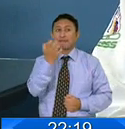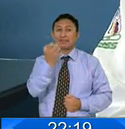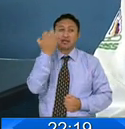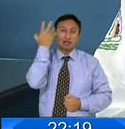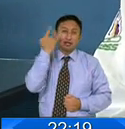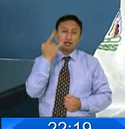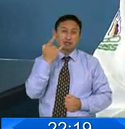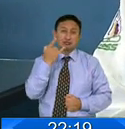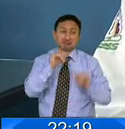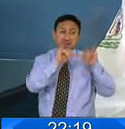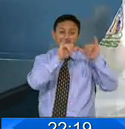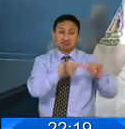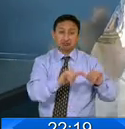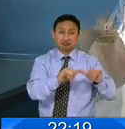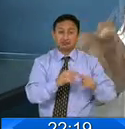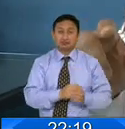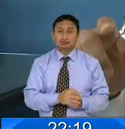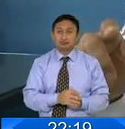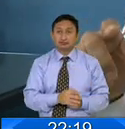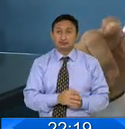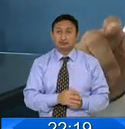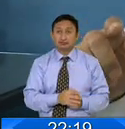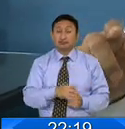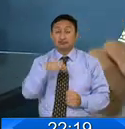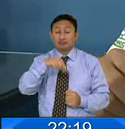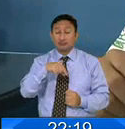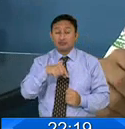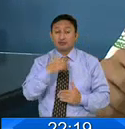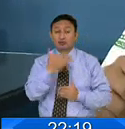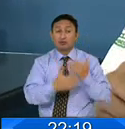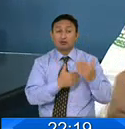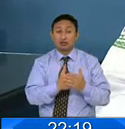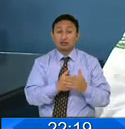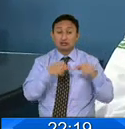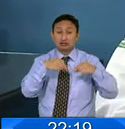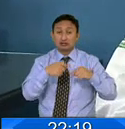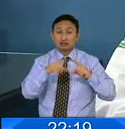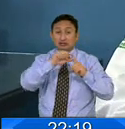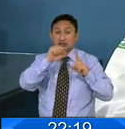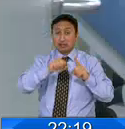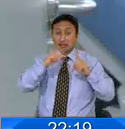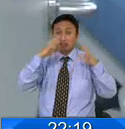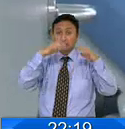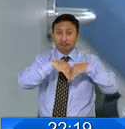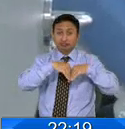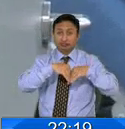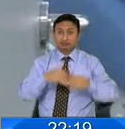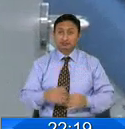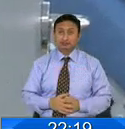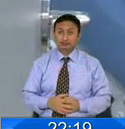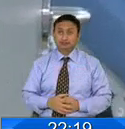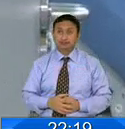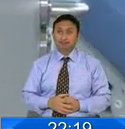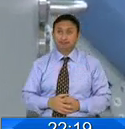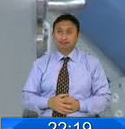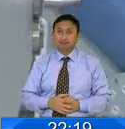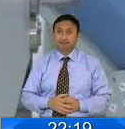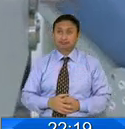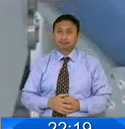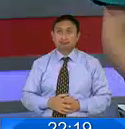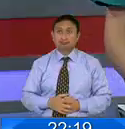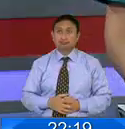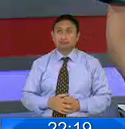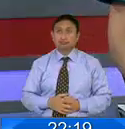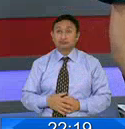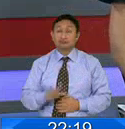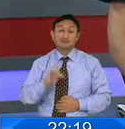días de estancia y eso que está provocando que se colapse el sistema sanitario. Informó Adriana Rojas.